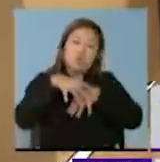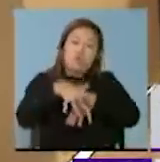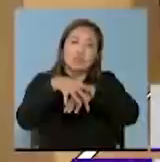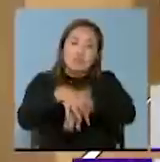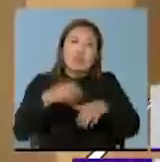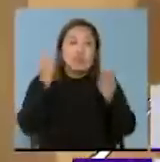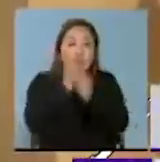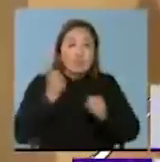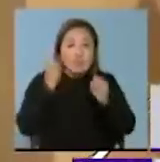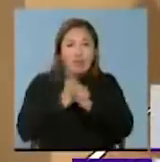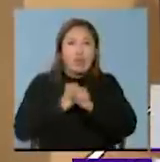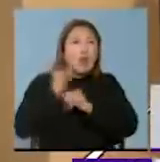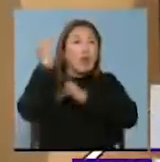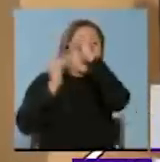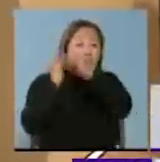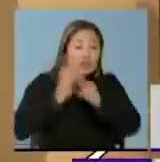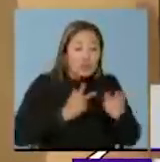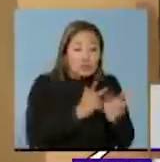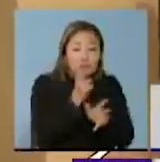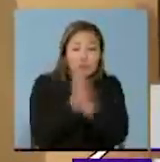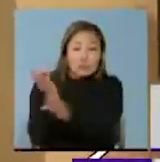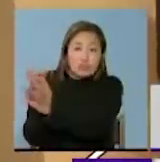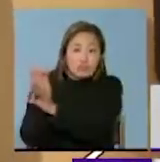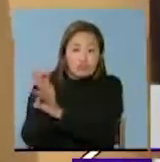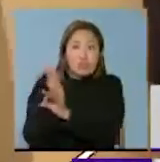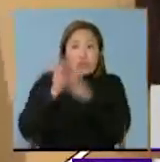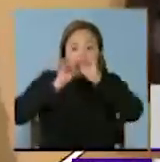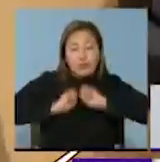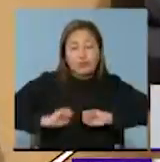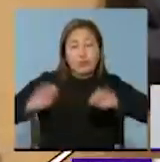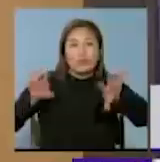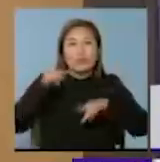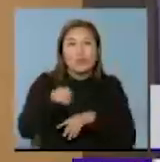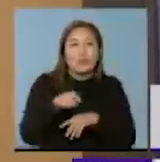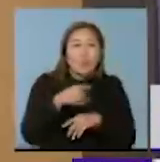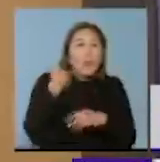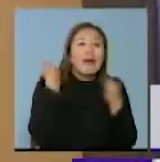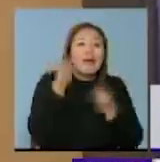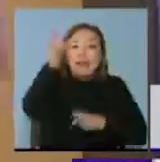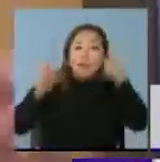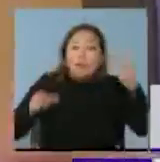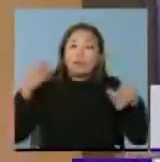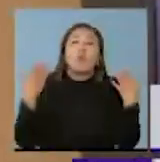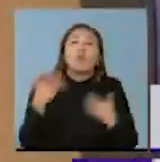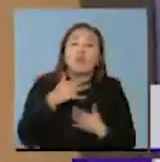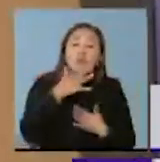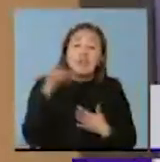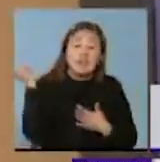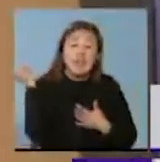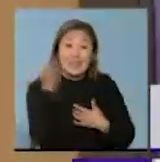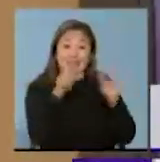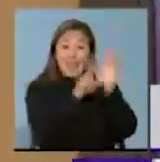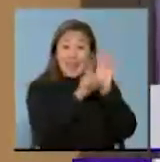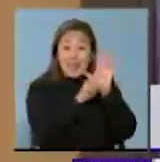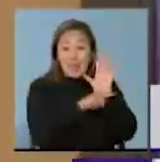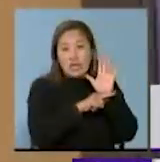trabajando, dando charlas, hablando, llevando y haciendo entender a la gente que esto es algo